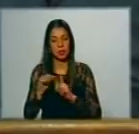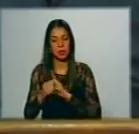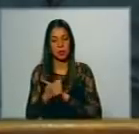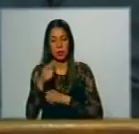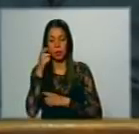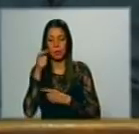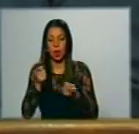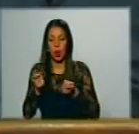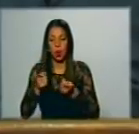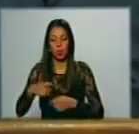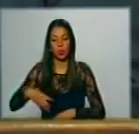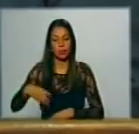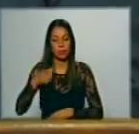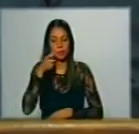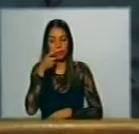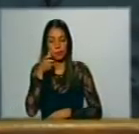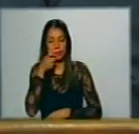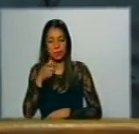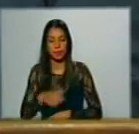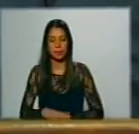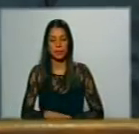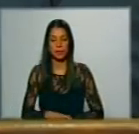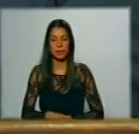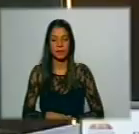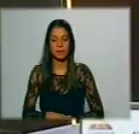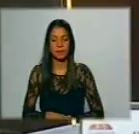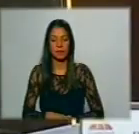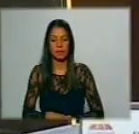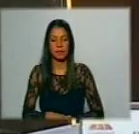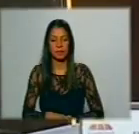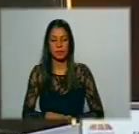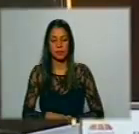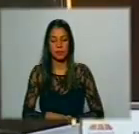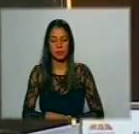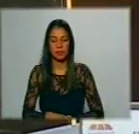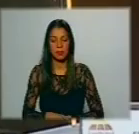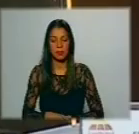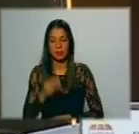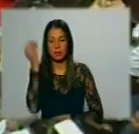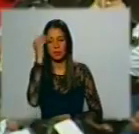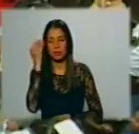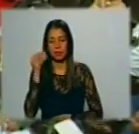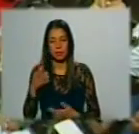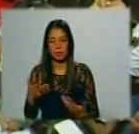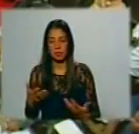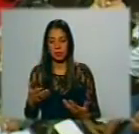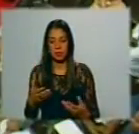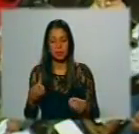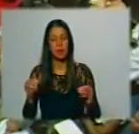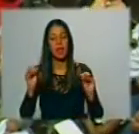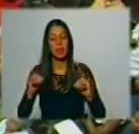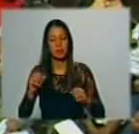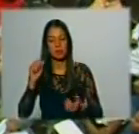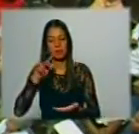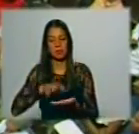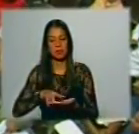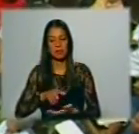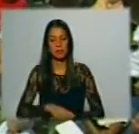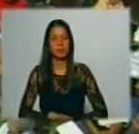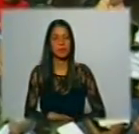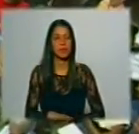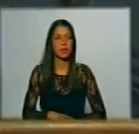monopolio u oligopolio. Es todo. En consideración, aprobado. Siguiente